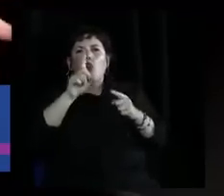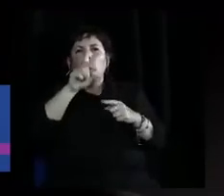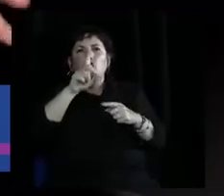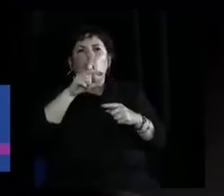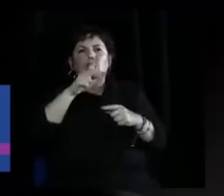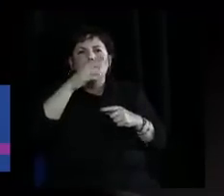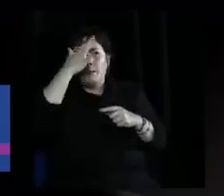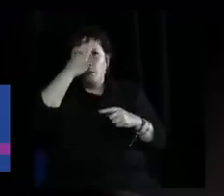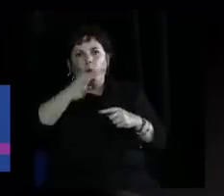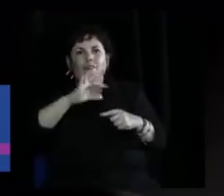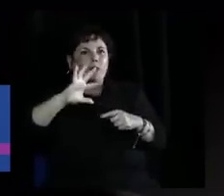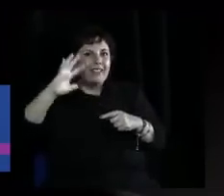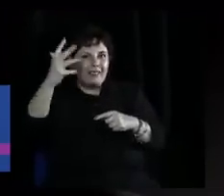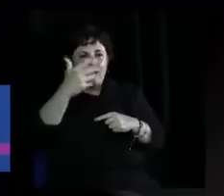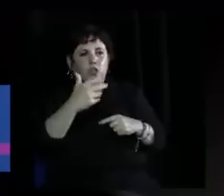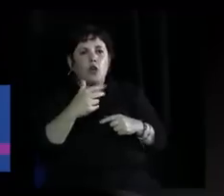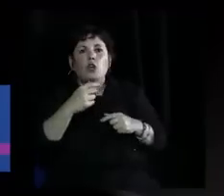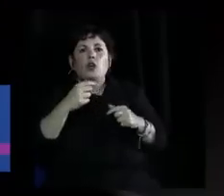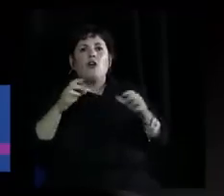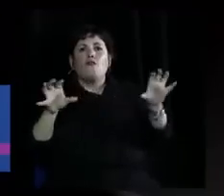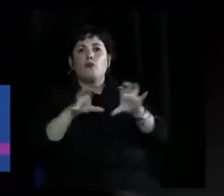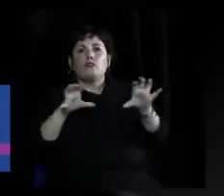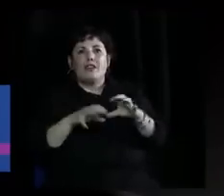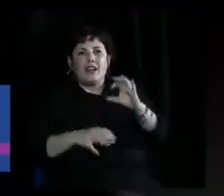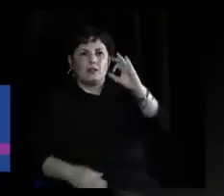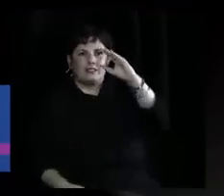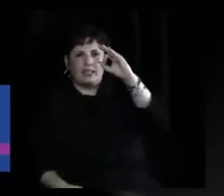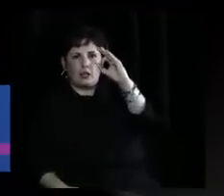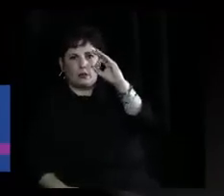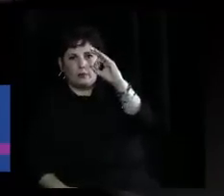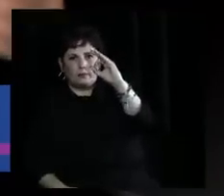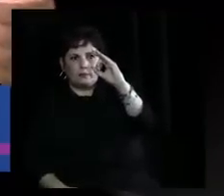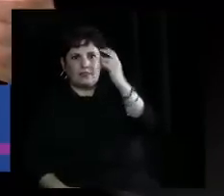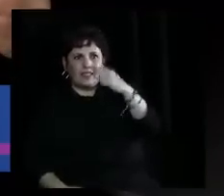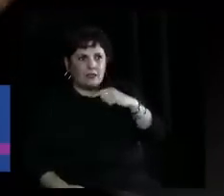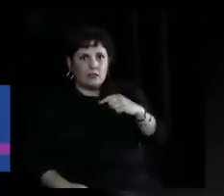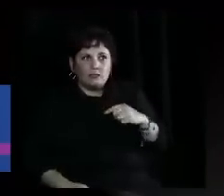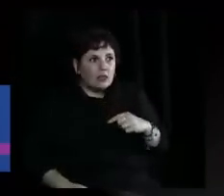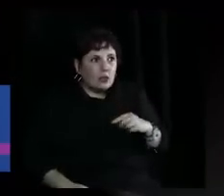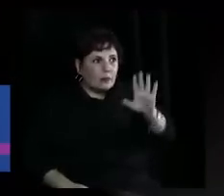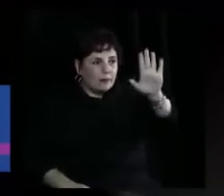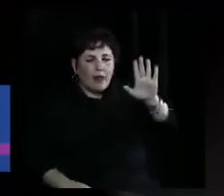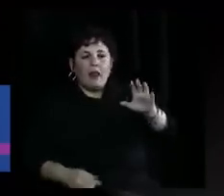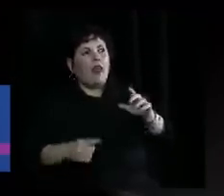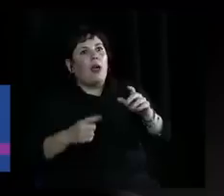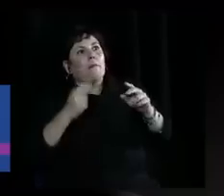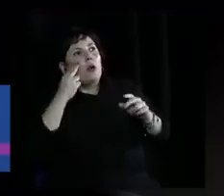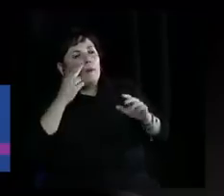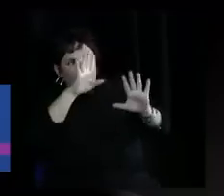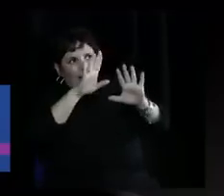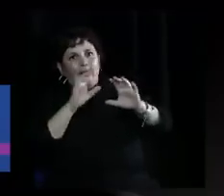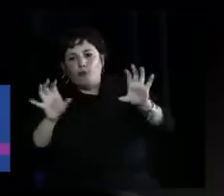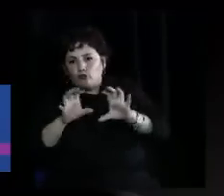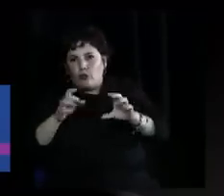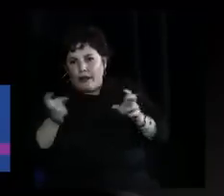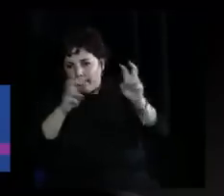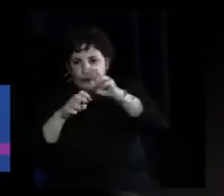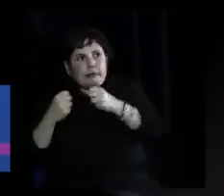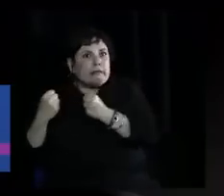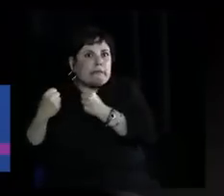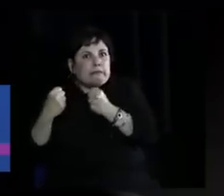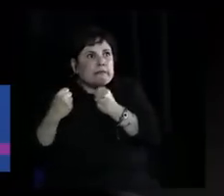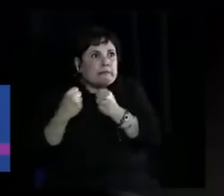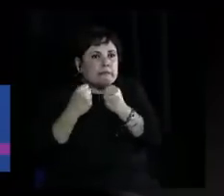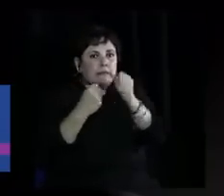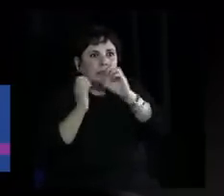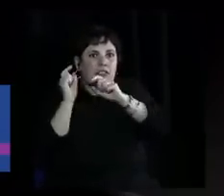hay 12 localidades en el interior del país donde no hay funcionarios ni funcionarias, que lo que hace que hay que trasladar varios kilómetros para poder atender. El informe dice